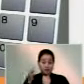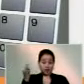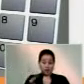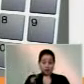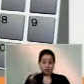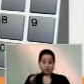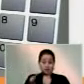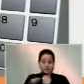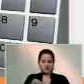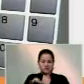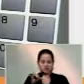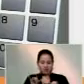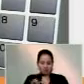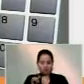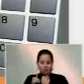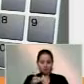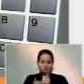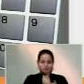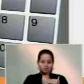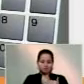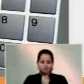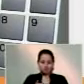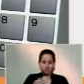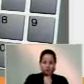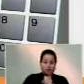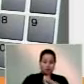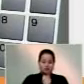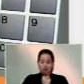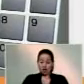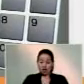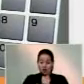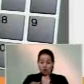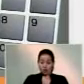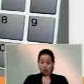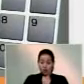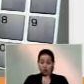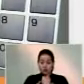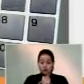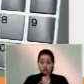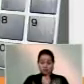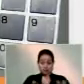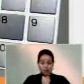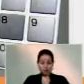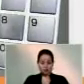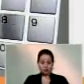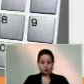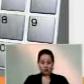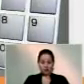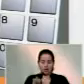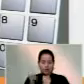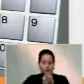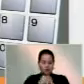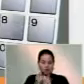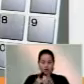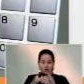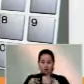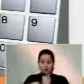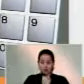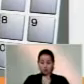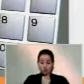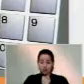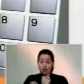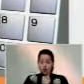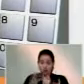sabes que estos son unos pasos que hay que seguir. Ellos en la reunión que tuvieron con el secretario general de la Comisión Interamericana de Derechos Humanos le